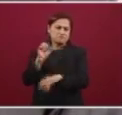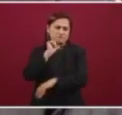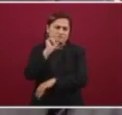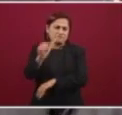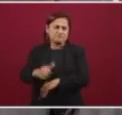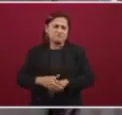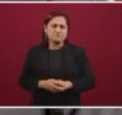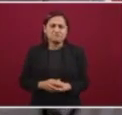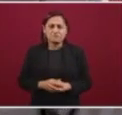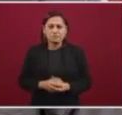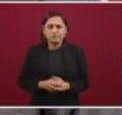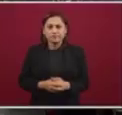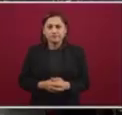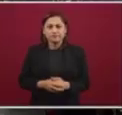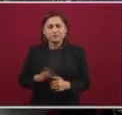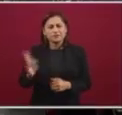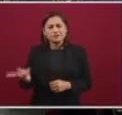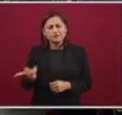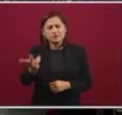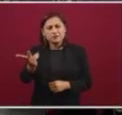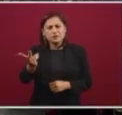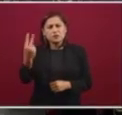¿Cómo se llama el?